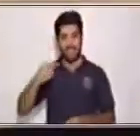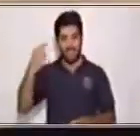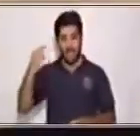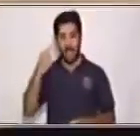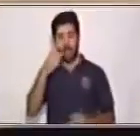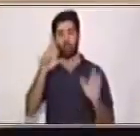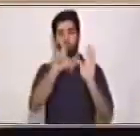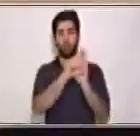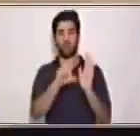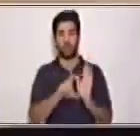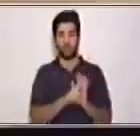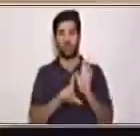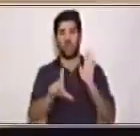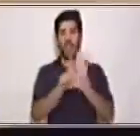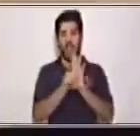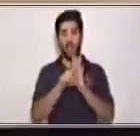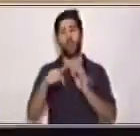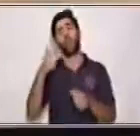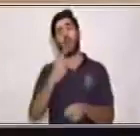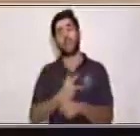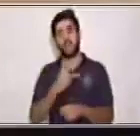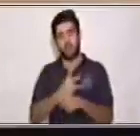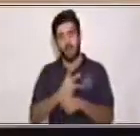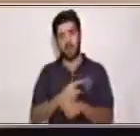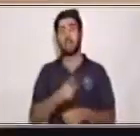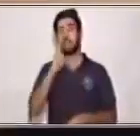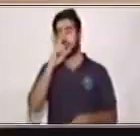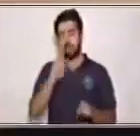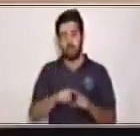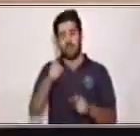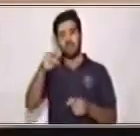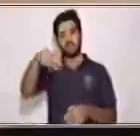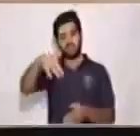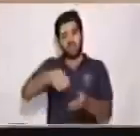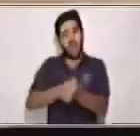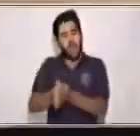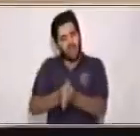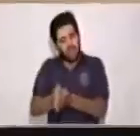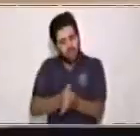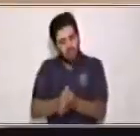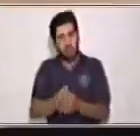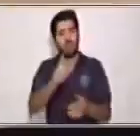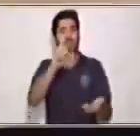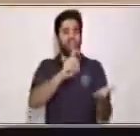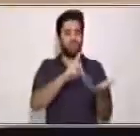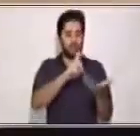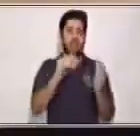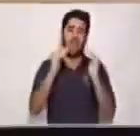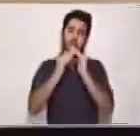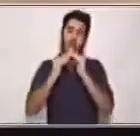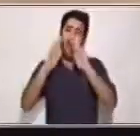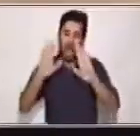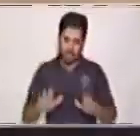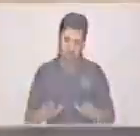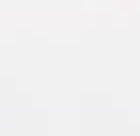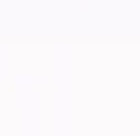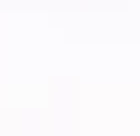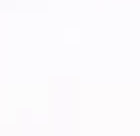lavarte tus manos constantemente, usar alcohol en gel y principalmente recuerda, quédate en casa.